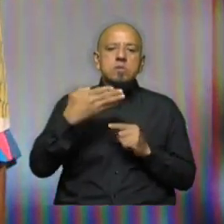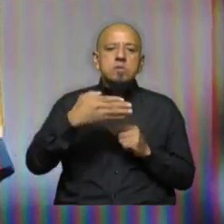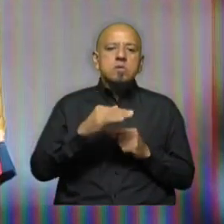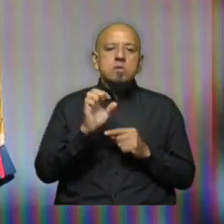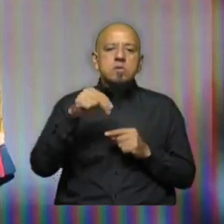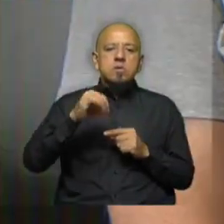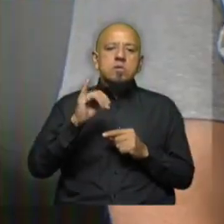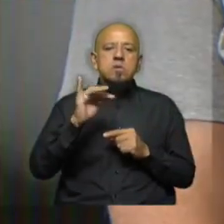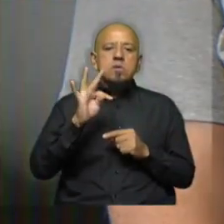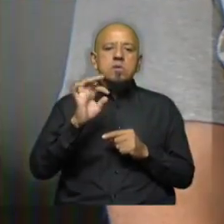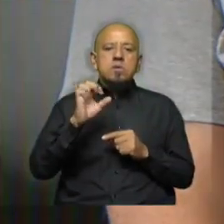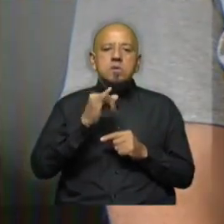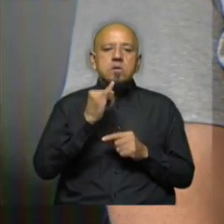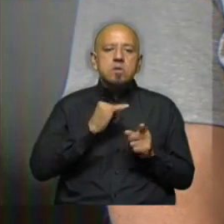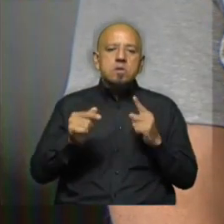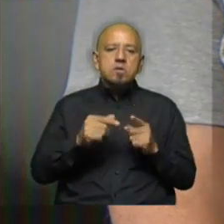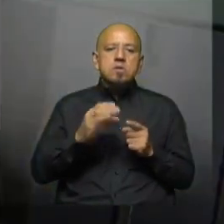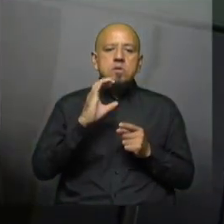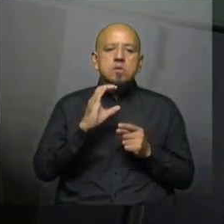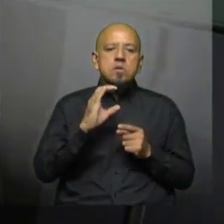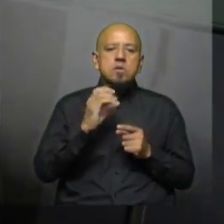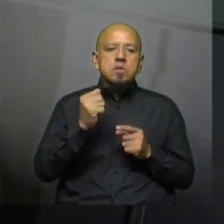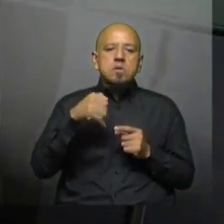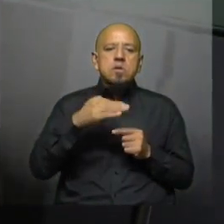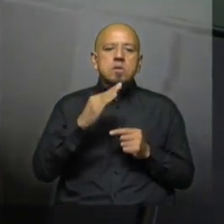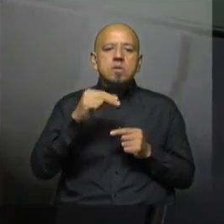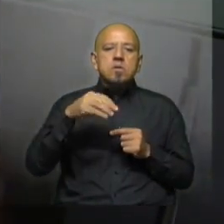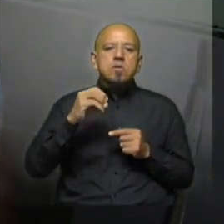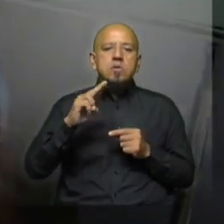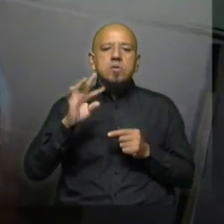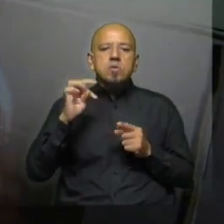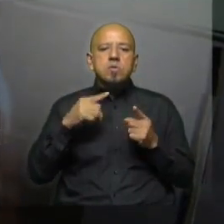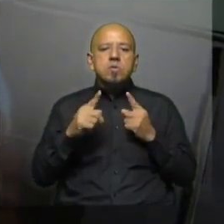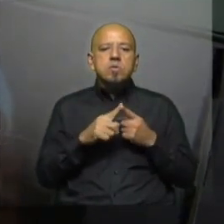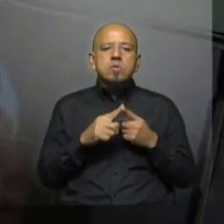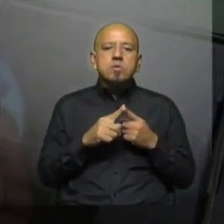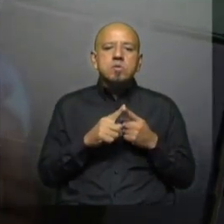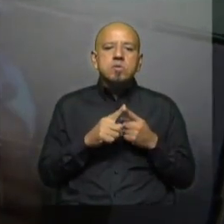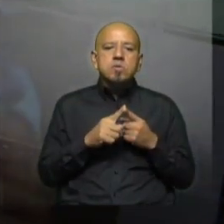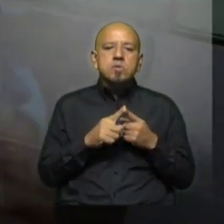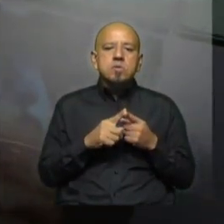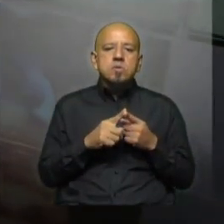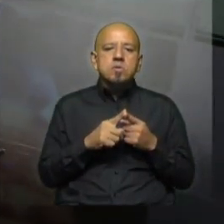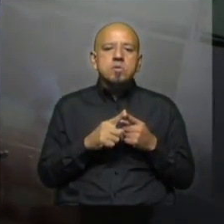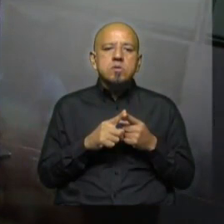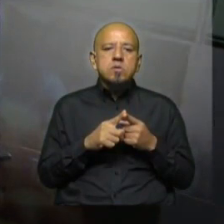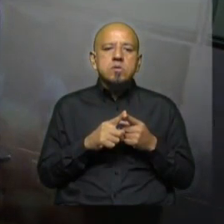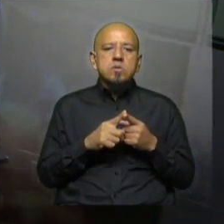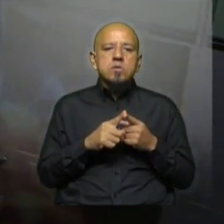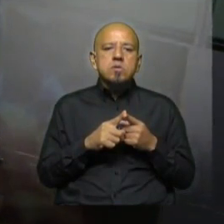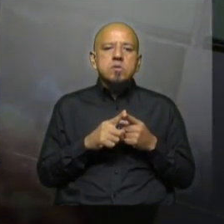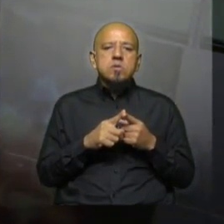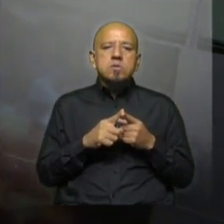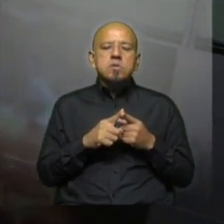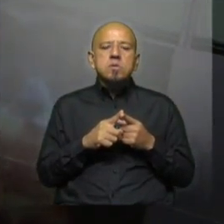días en el Camp Nou fue, ¿no? Sí, sí, sí, en el palco de honor del estadio, y bueno, nos pasaba lo mismo,